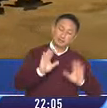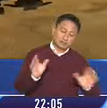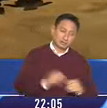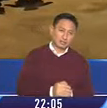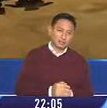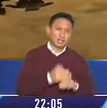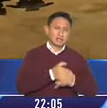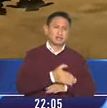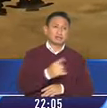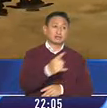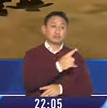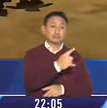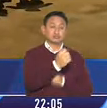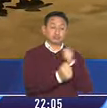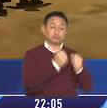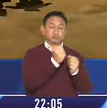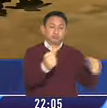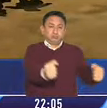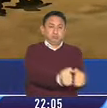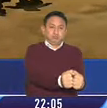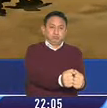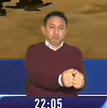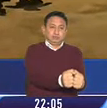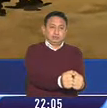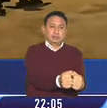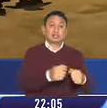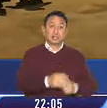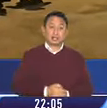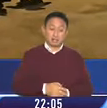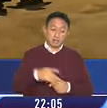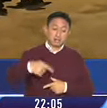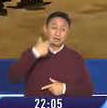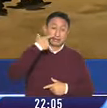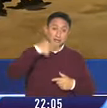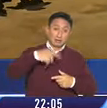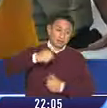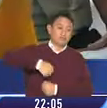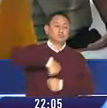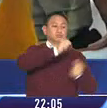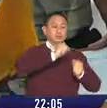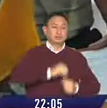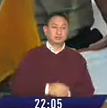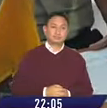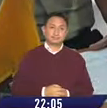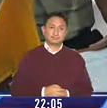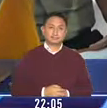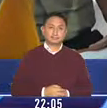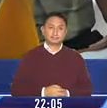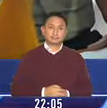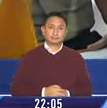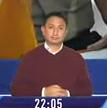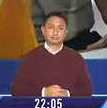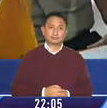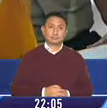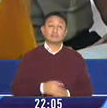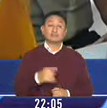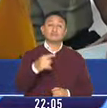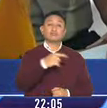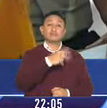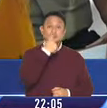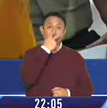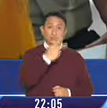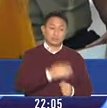habrían amarrado a un poste de metal y, cuando agonizaba, le bañaron con gasolina. Presentaba síntomas